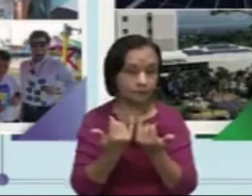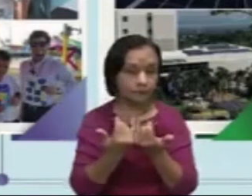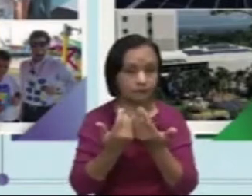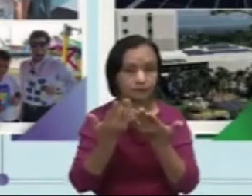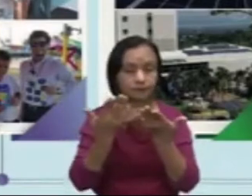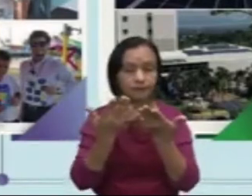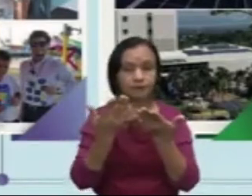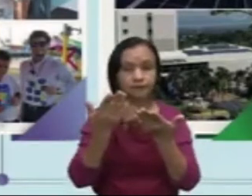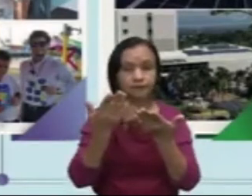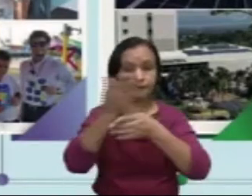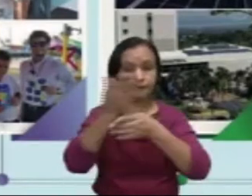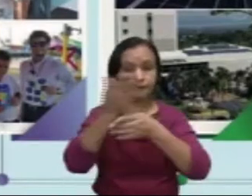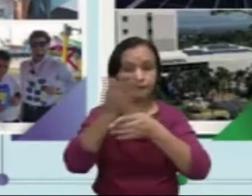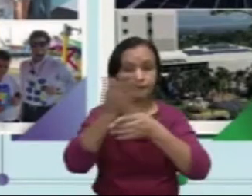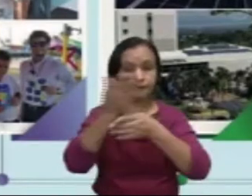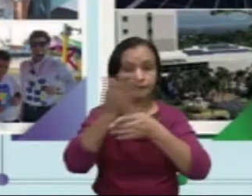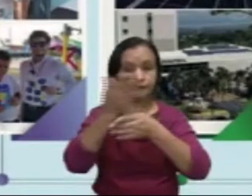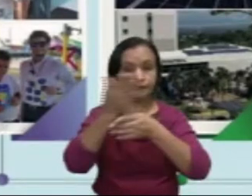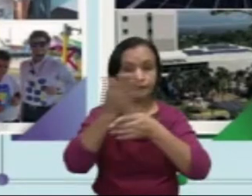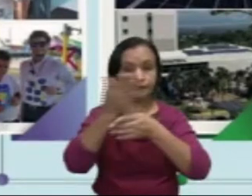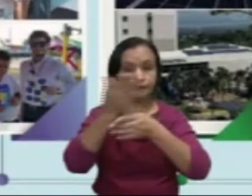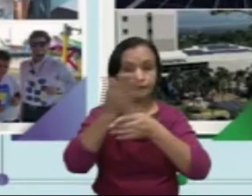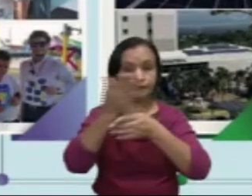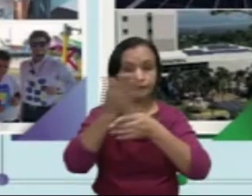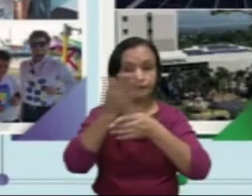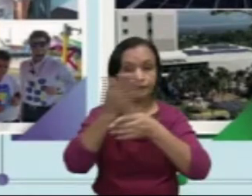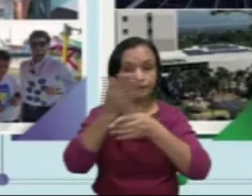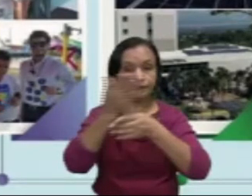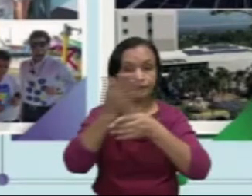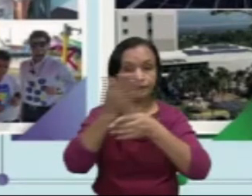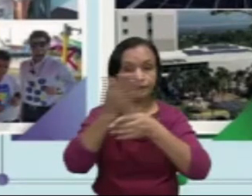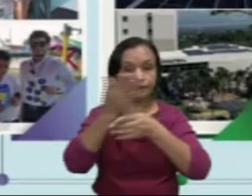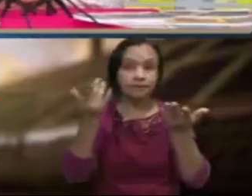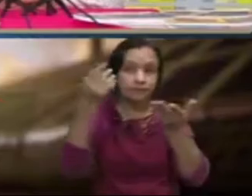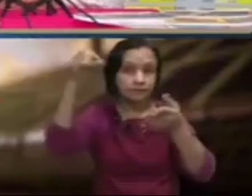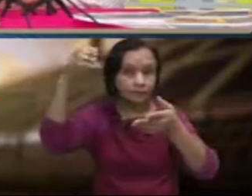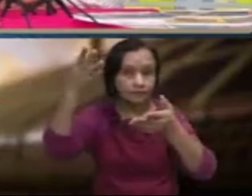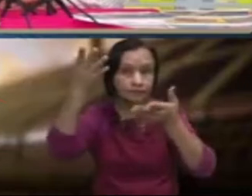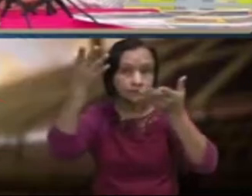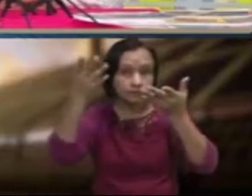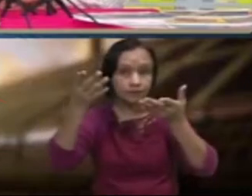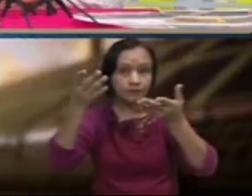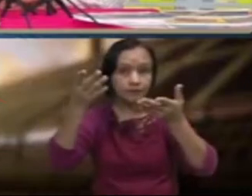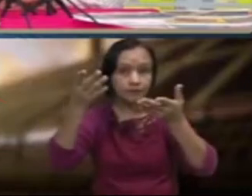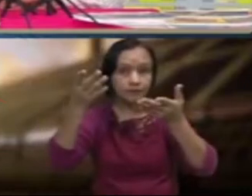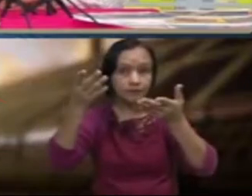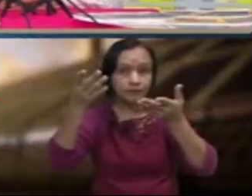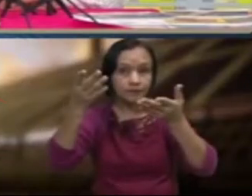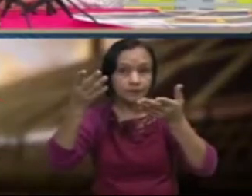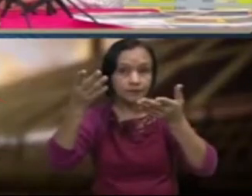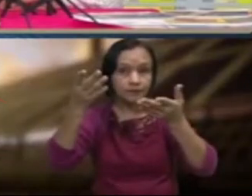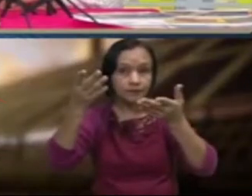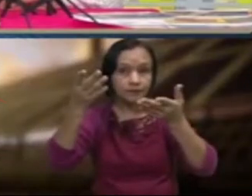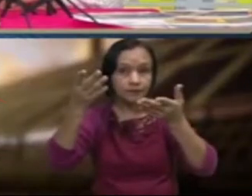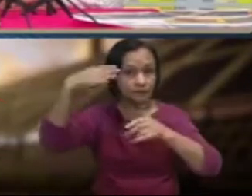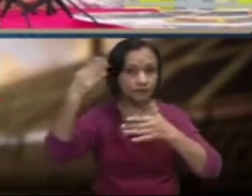luminarias eficientes, lámparas eficientes, sistemas de climatización eficientes,